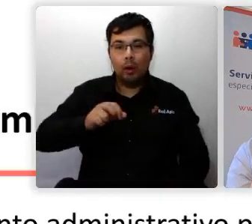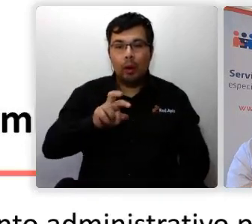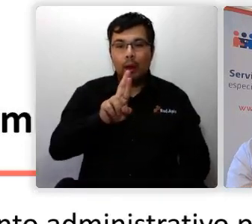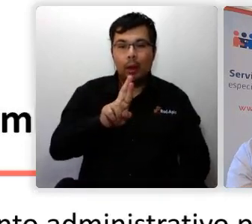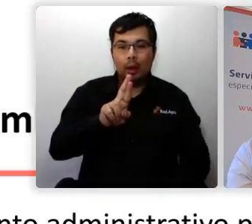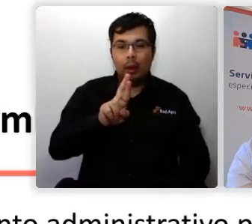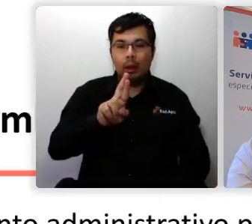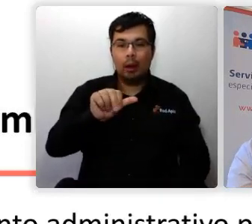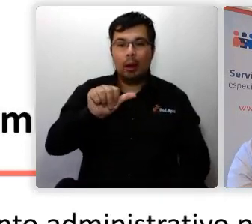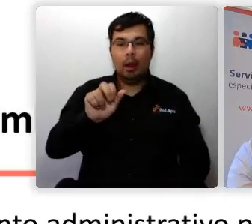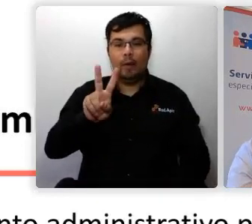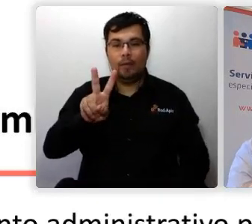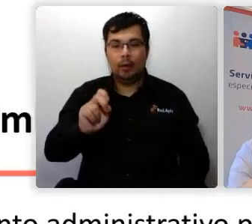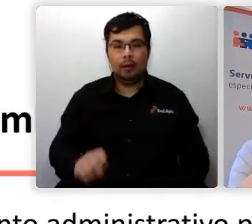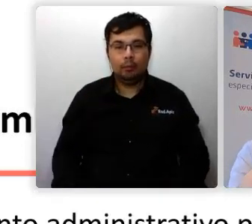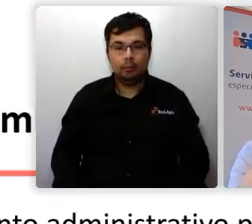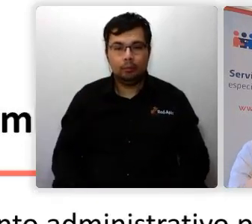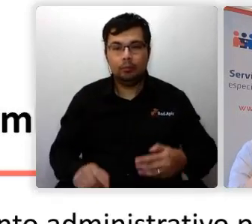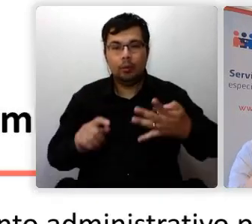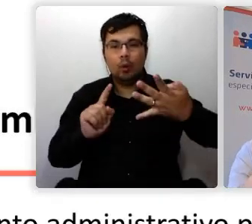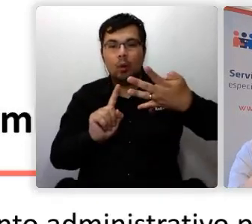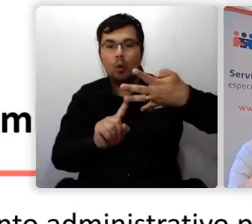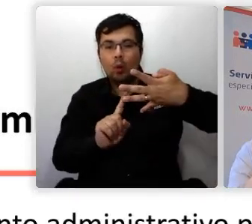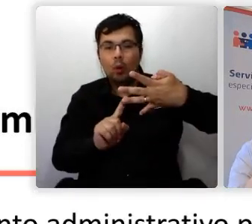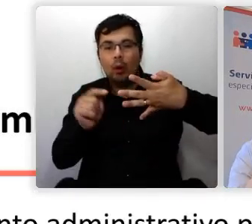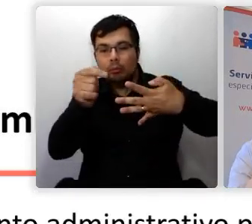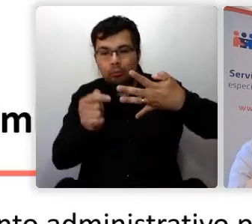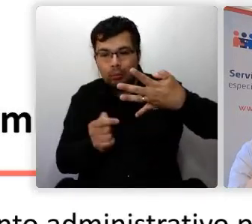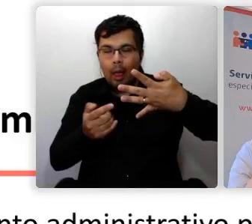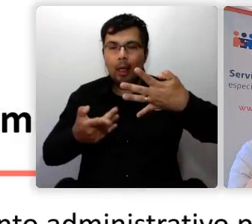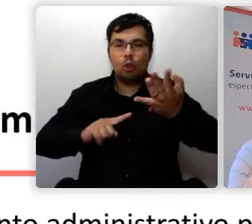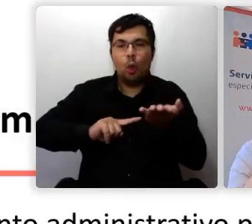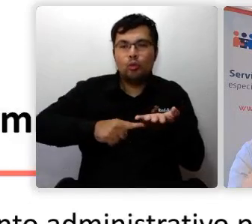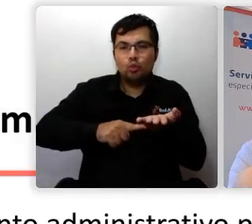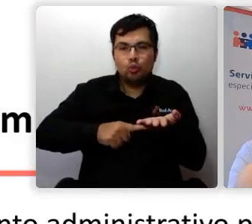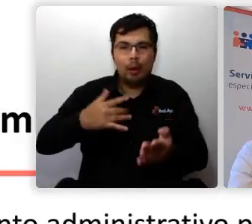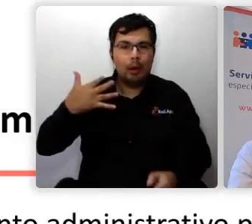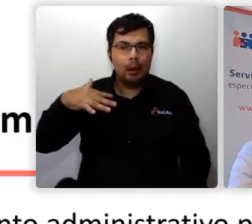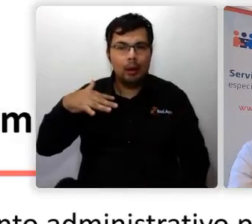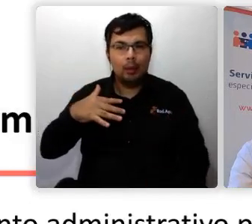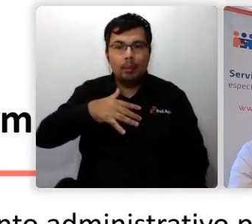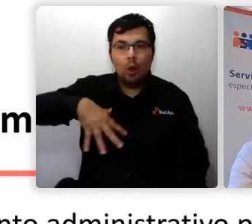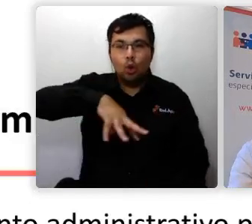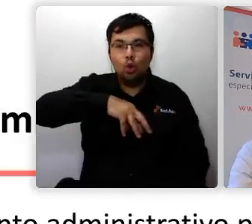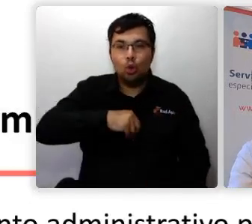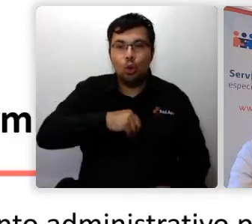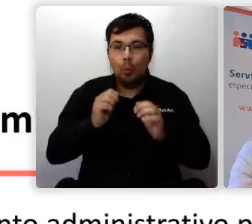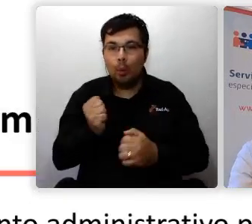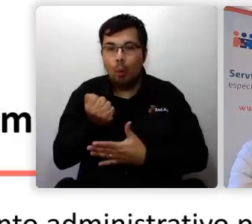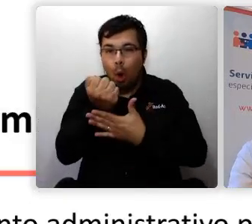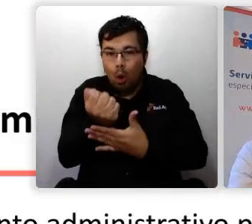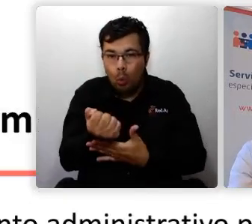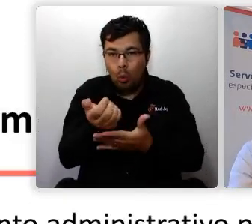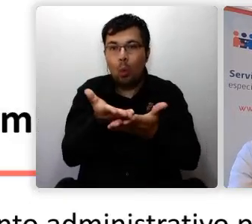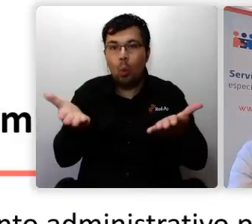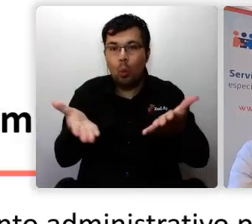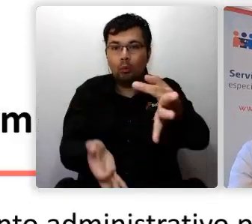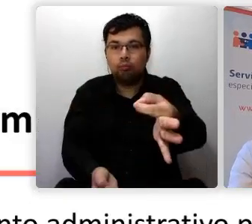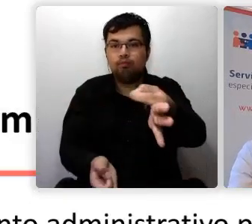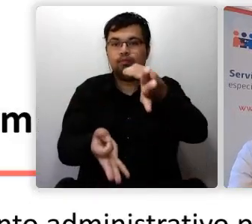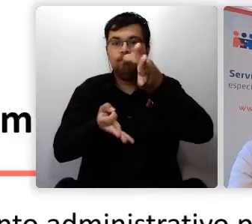técnico, pero nosotros podemos ayudarlo para decirle, si usted nos presenta el problema, por ejemplo, nos presentaron un